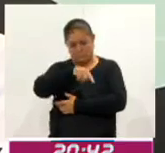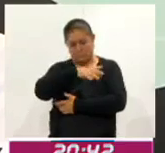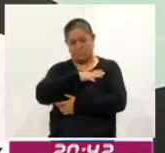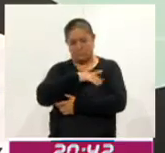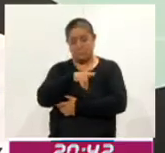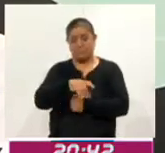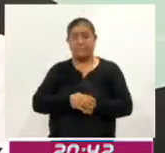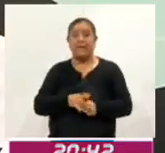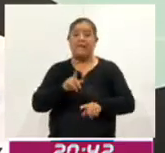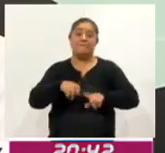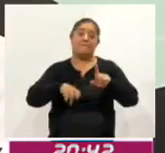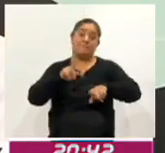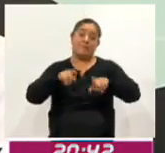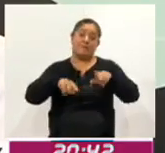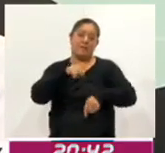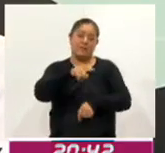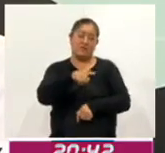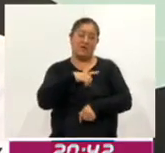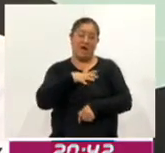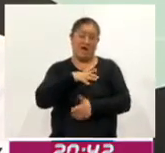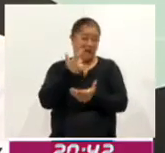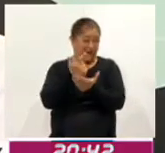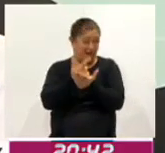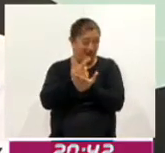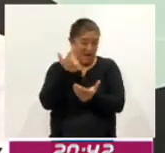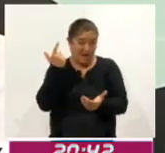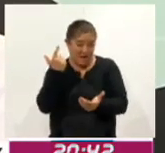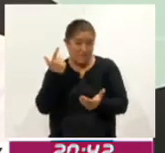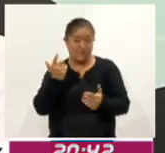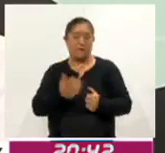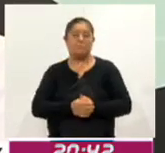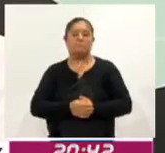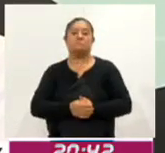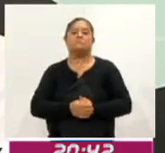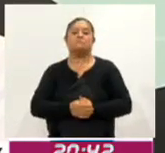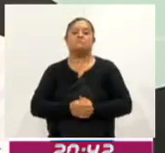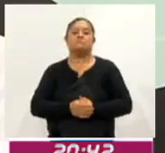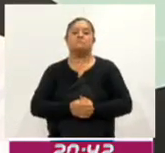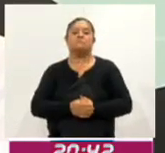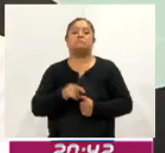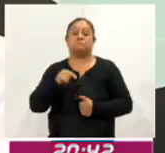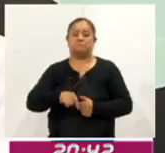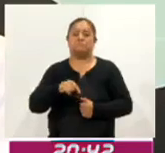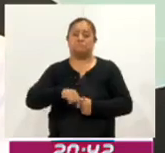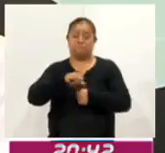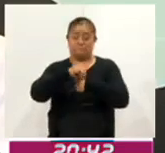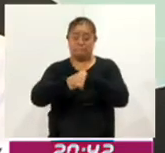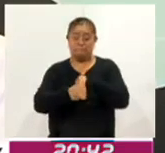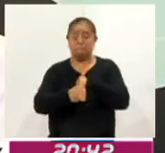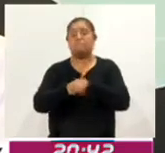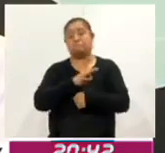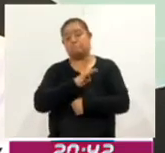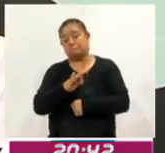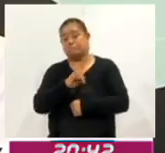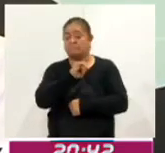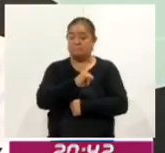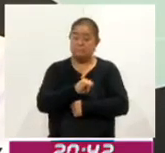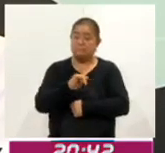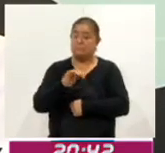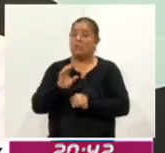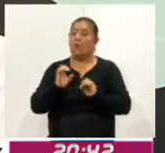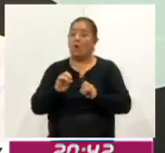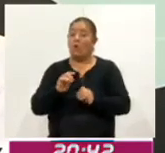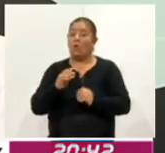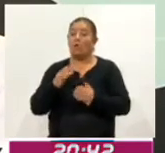dependiendo de el grado tan avanzado, bueno, se corrobora si aquí se puede hacer la cirugía o si se puede o debería demandar algún